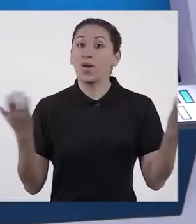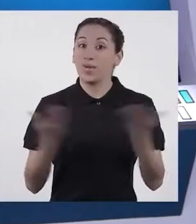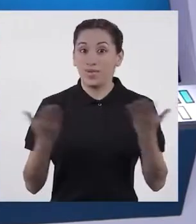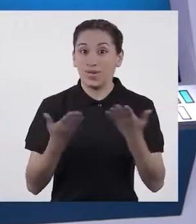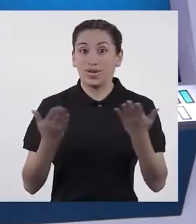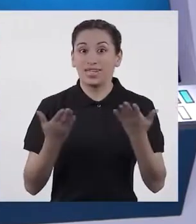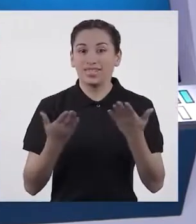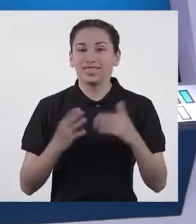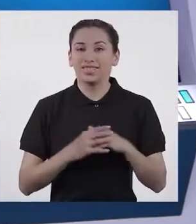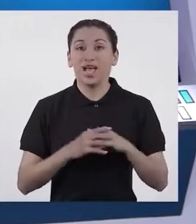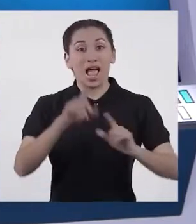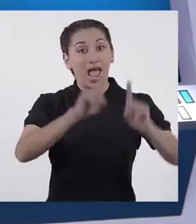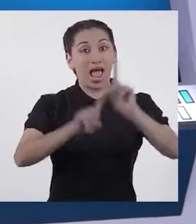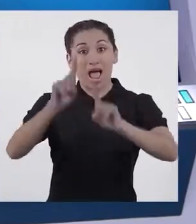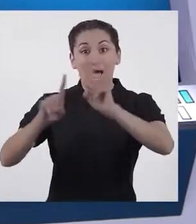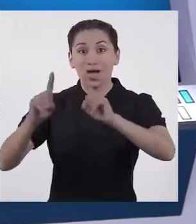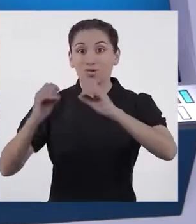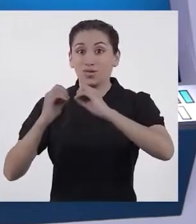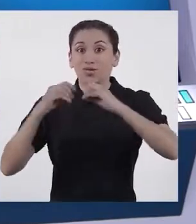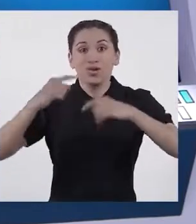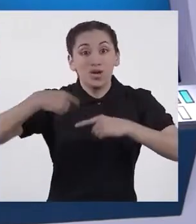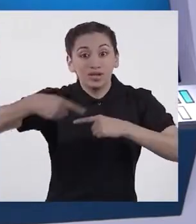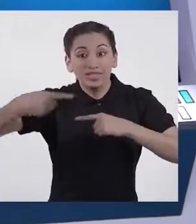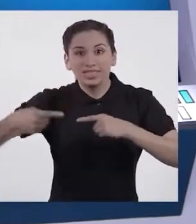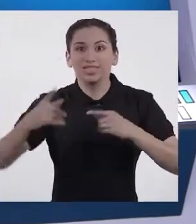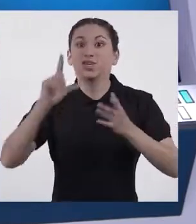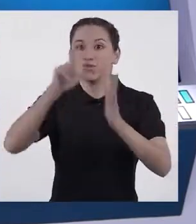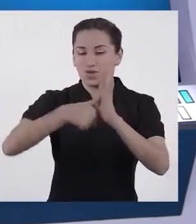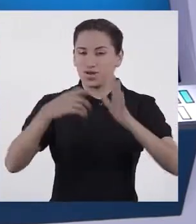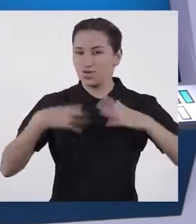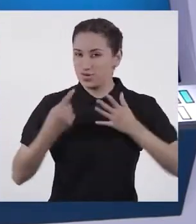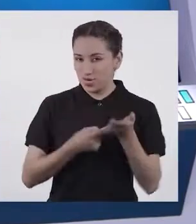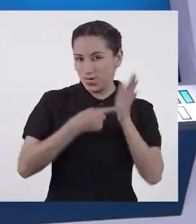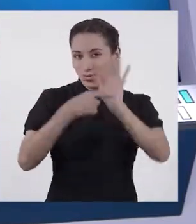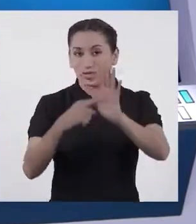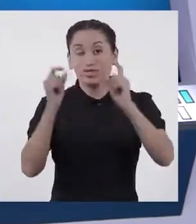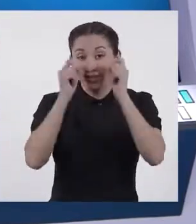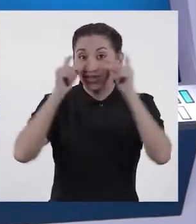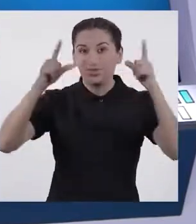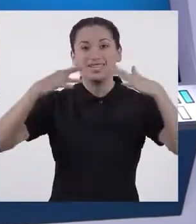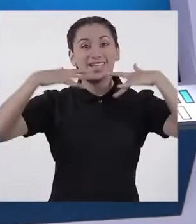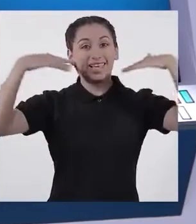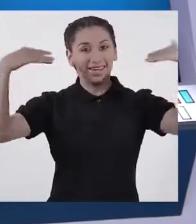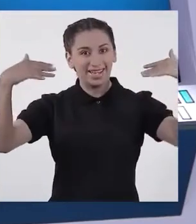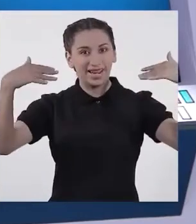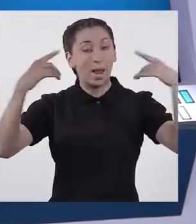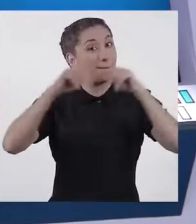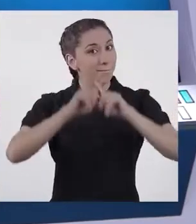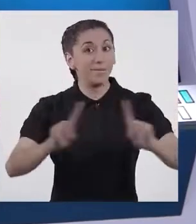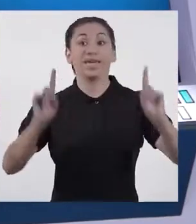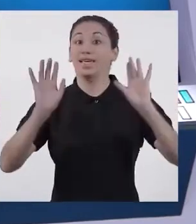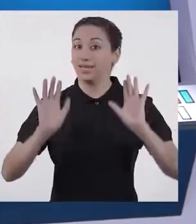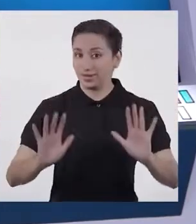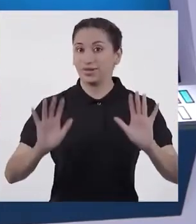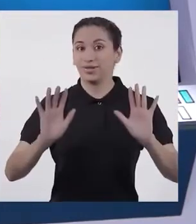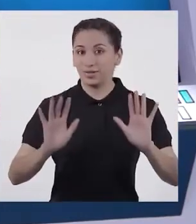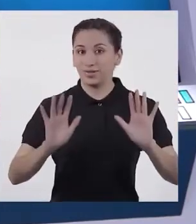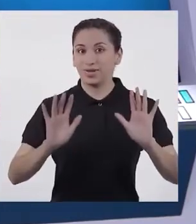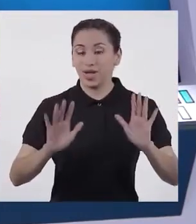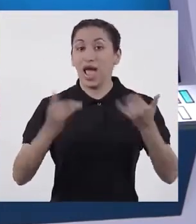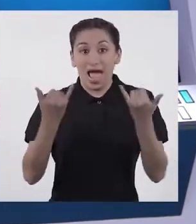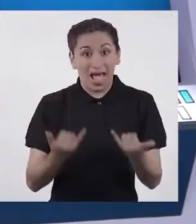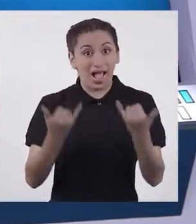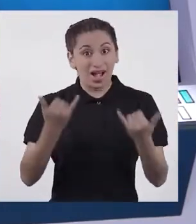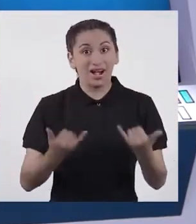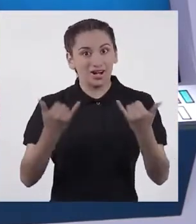Y por ello, en algunos días les mostraré una gran sorpresa que los alegrará. Pero, por